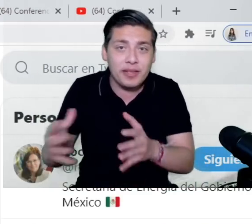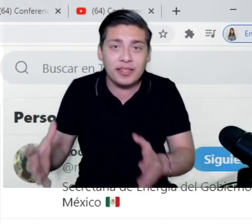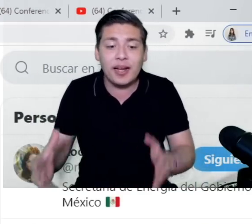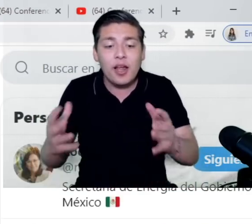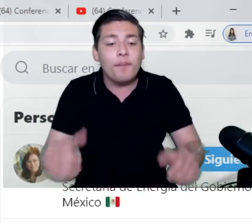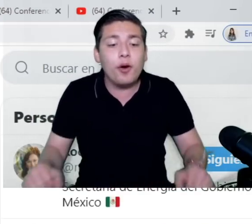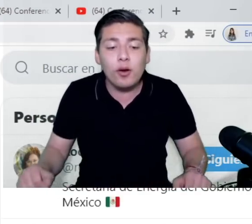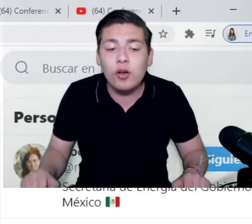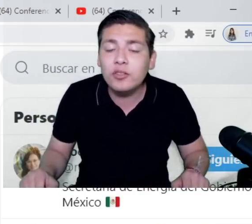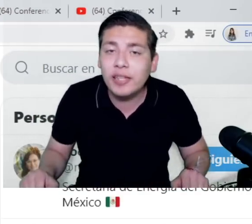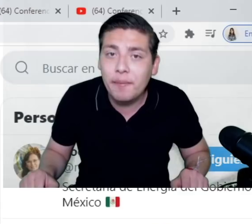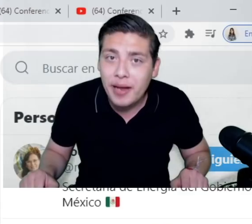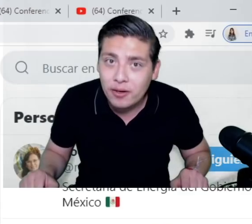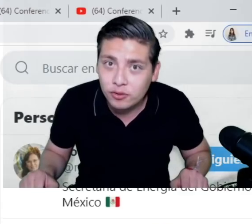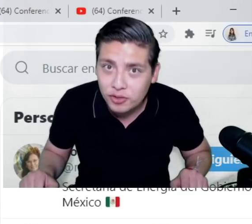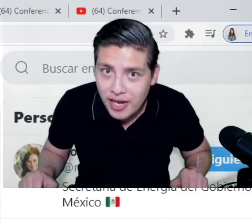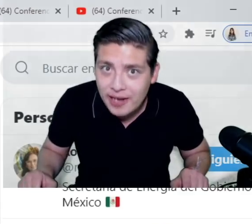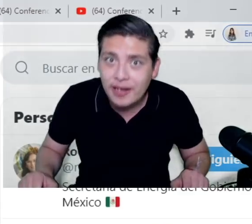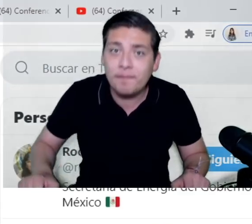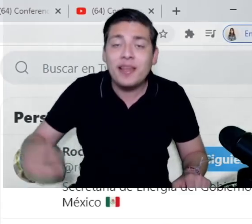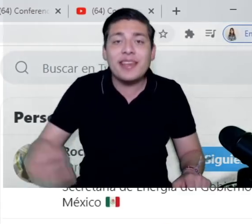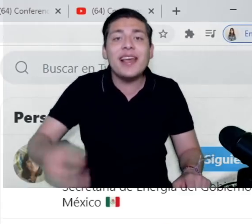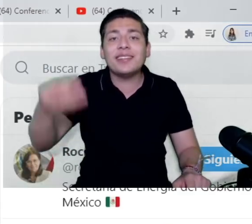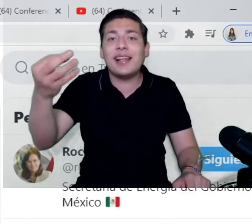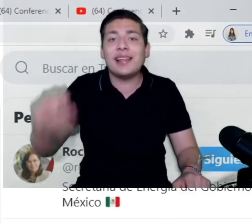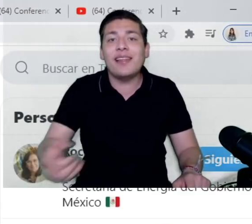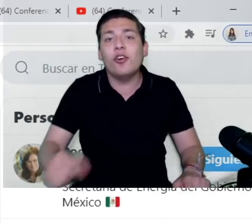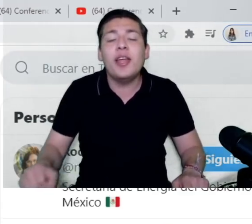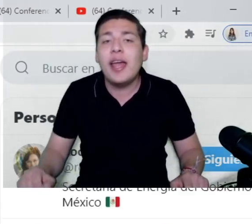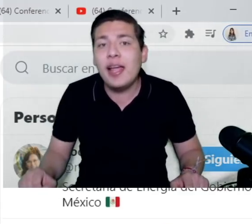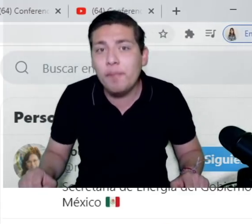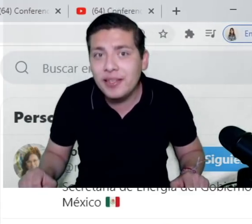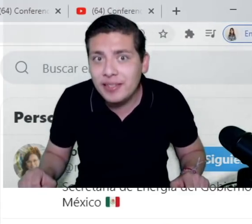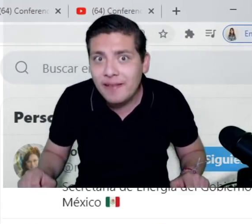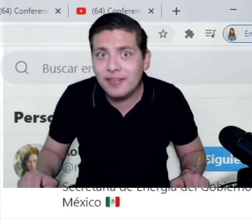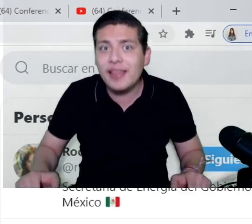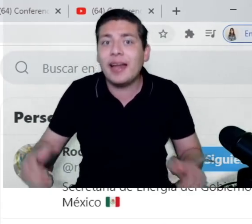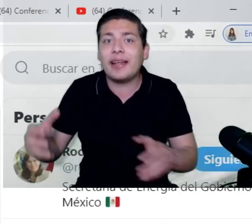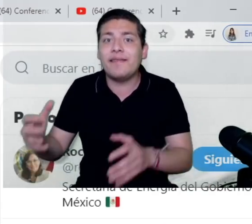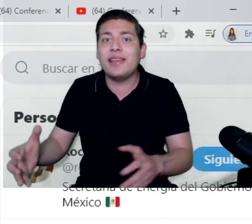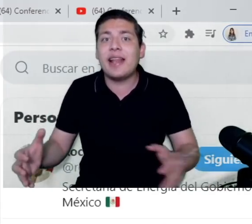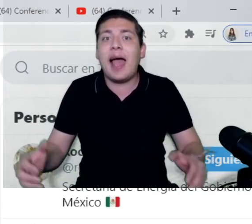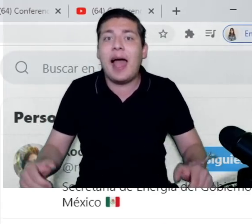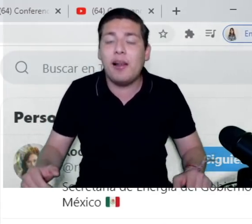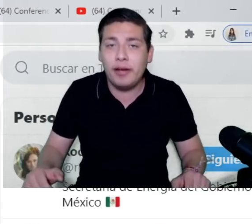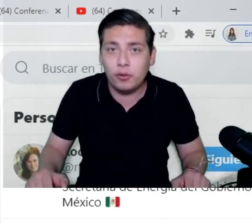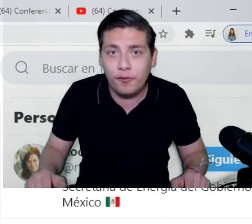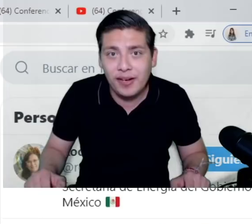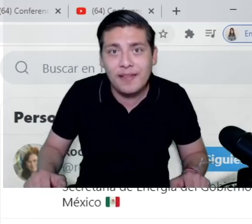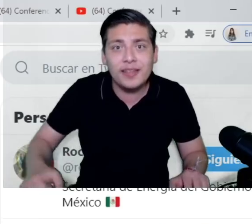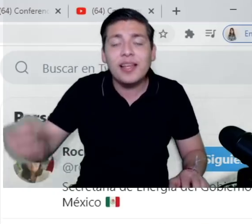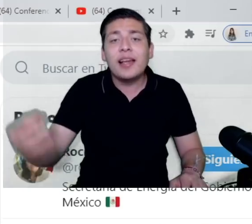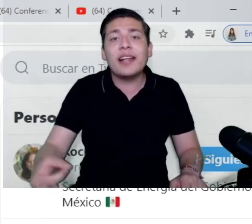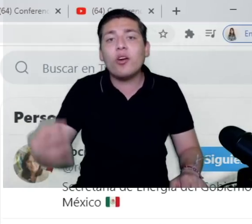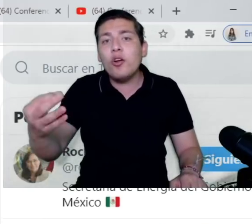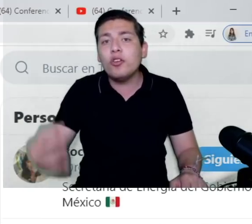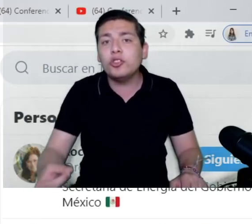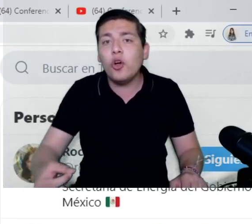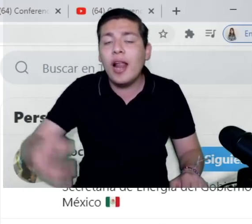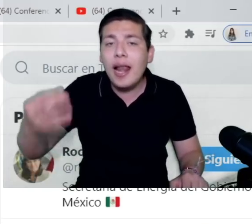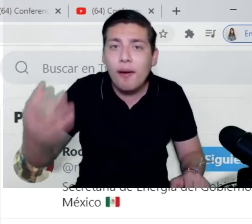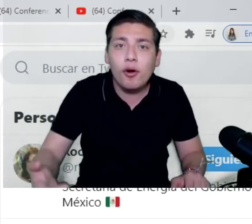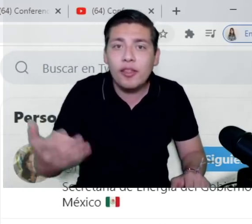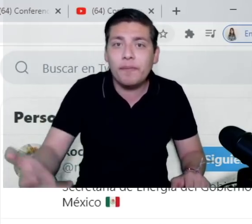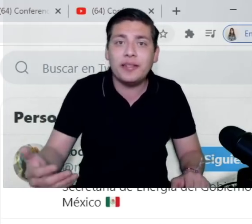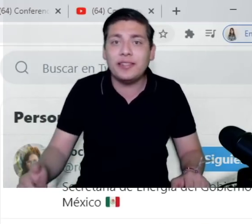y pensar por los que menos tienen. Y es que el día de hoy el presidente de Argentina, Alberto Fernández,